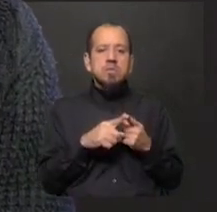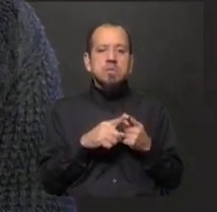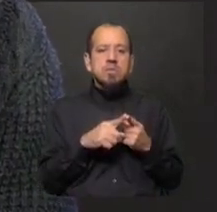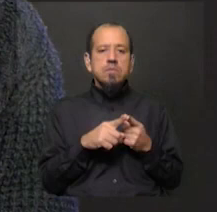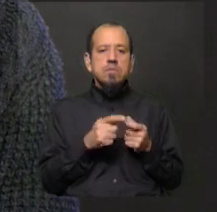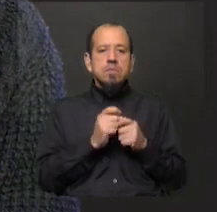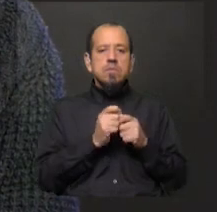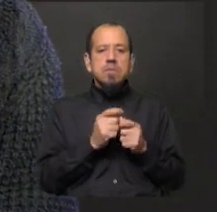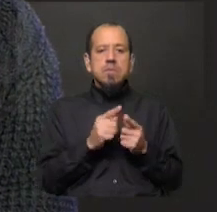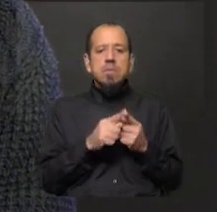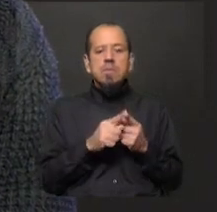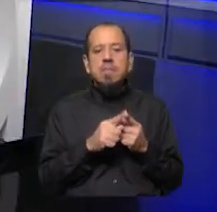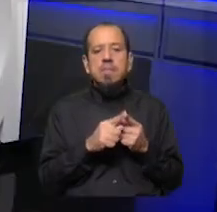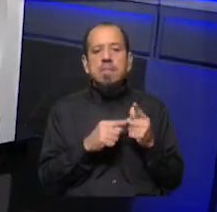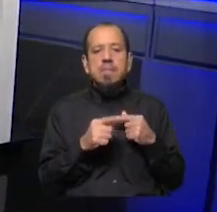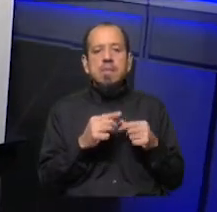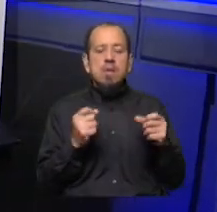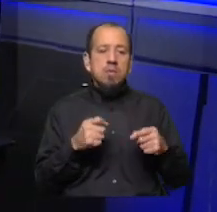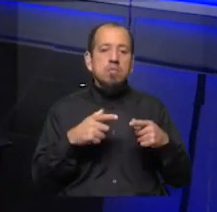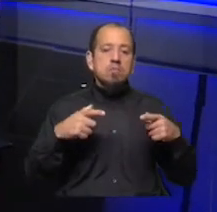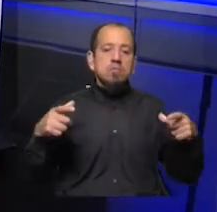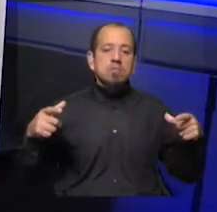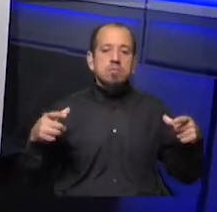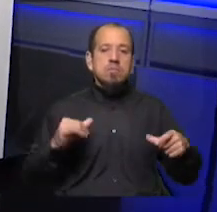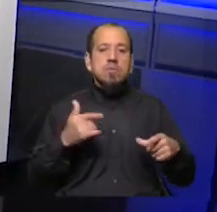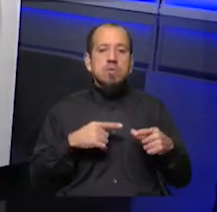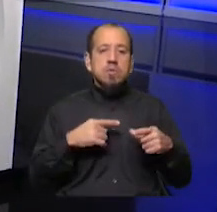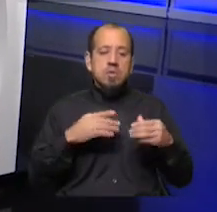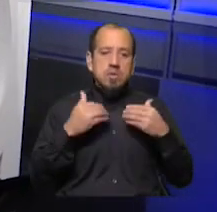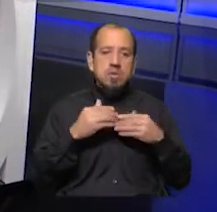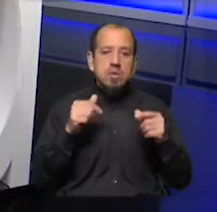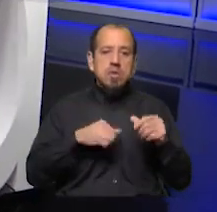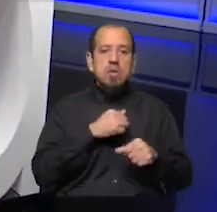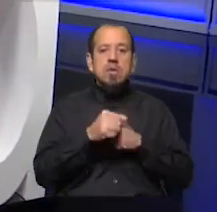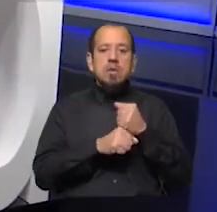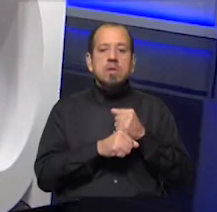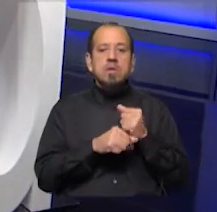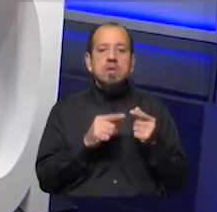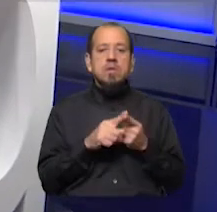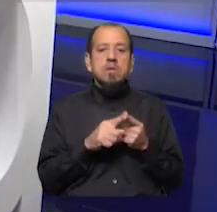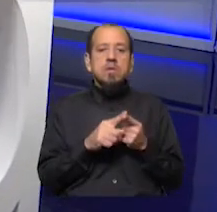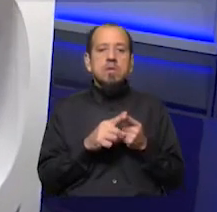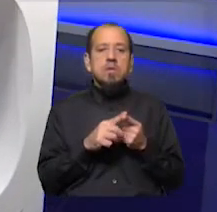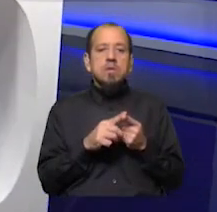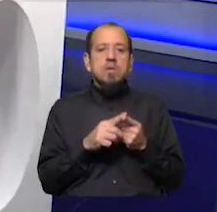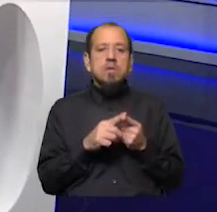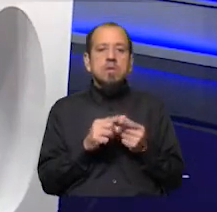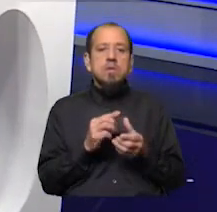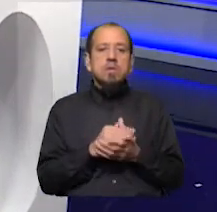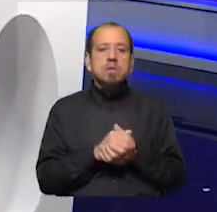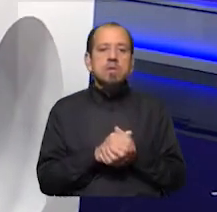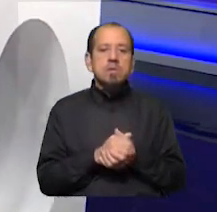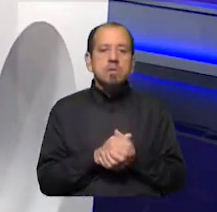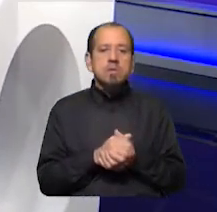tiene su sector súper grande ya venía creciendo pero este año se multiplicó muchísimo Sí